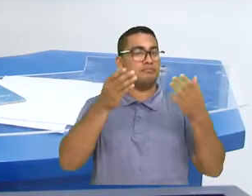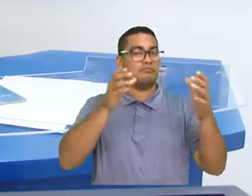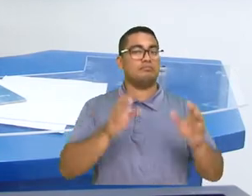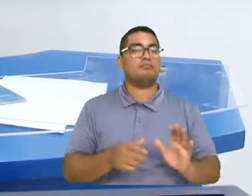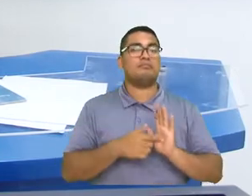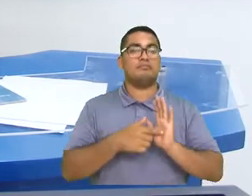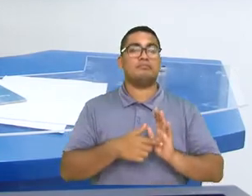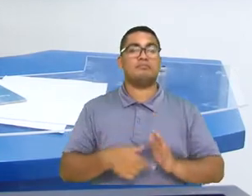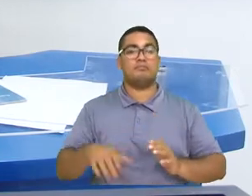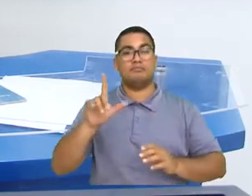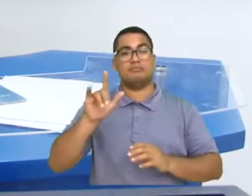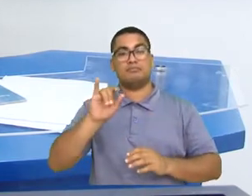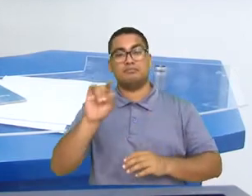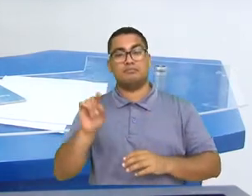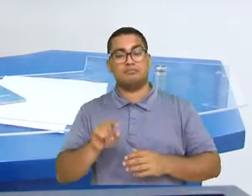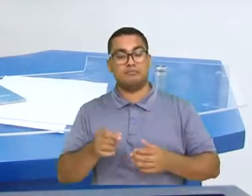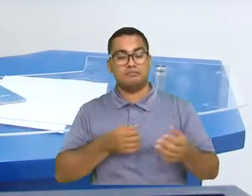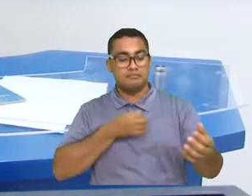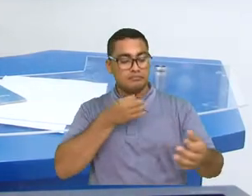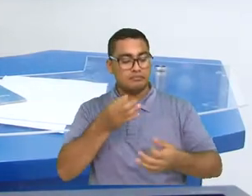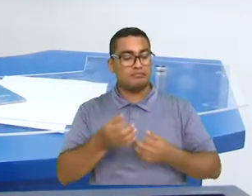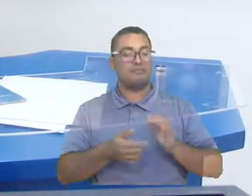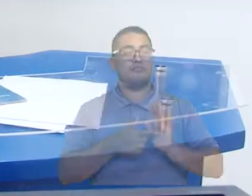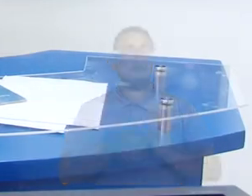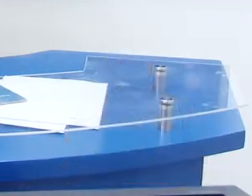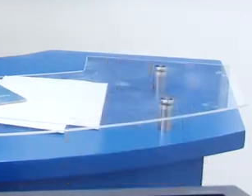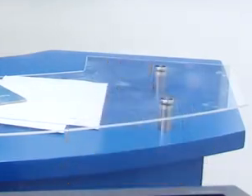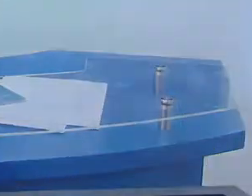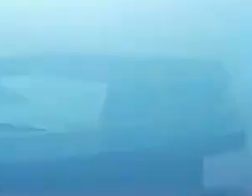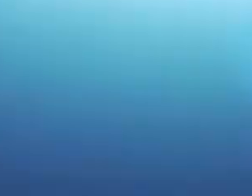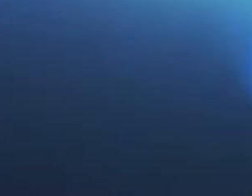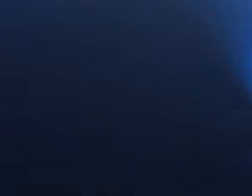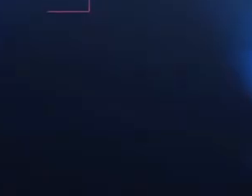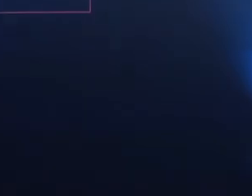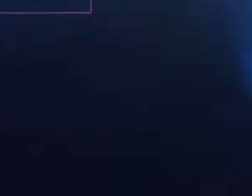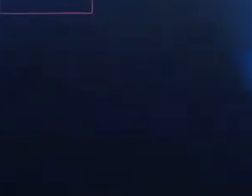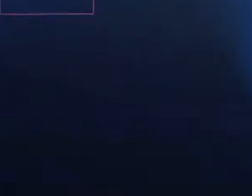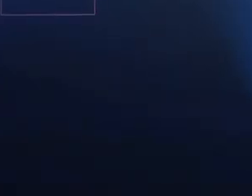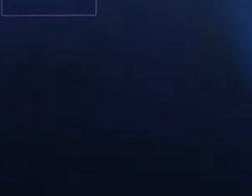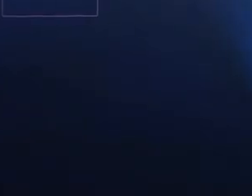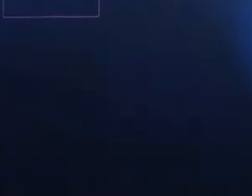Al respecto, Liz Escoto nos brinda más detalles.